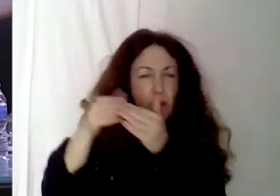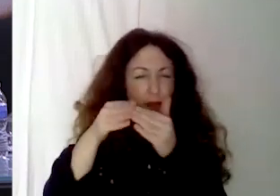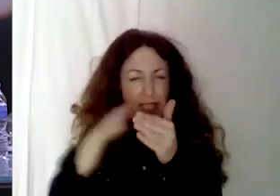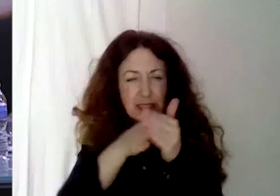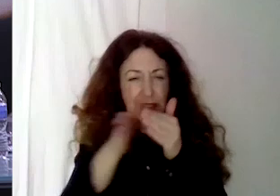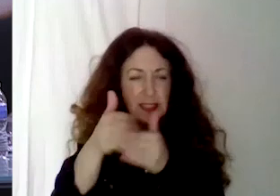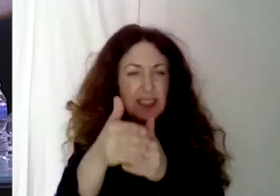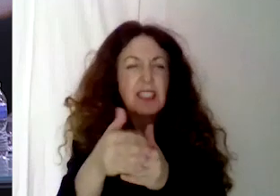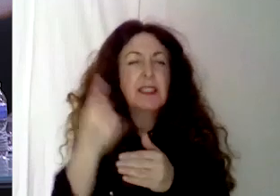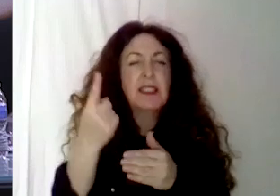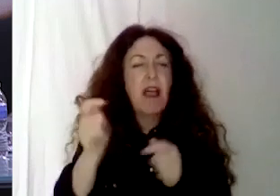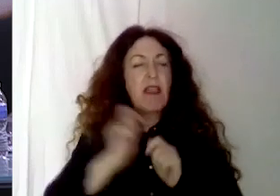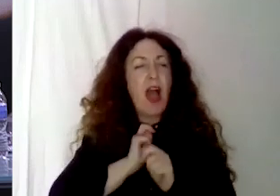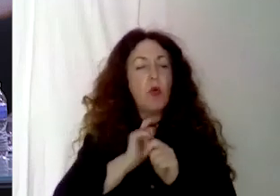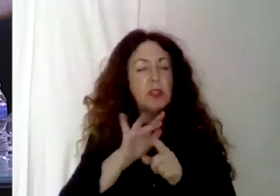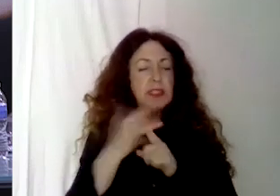a asesinar a alguien?